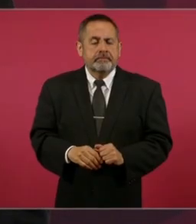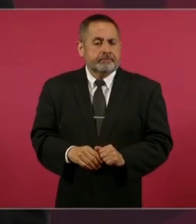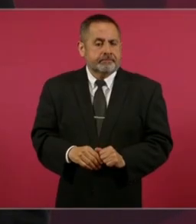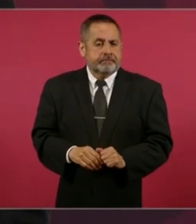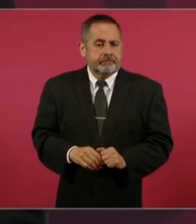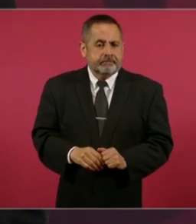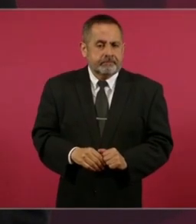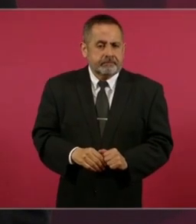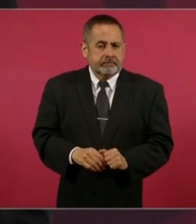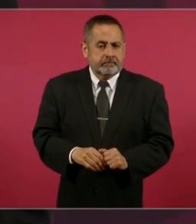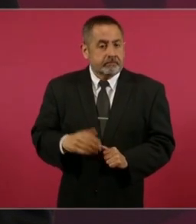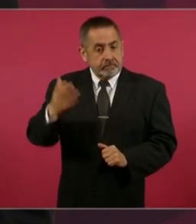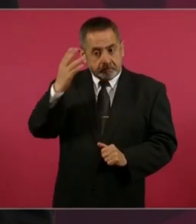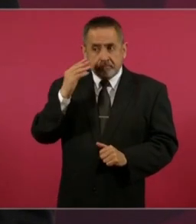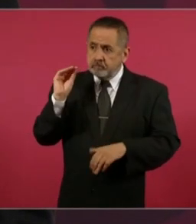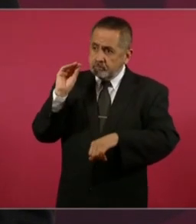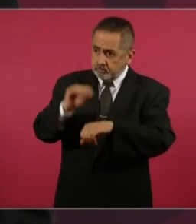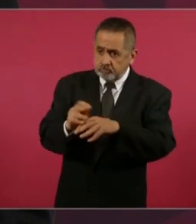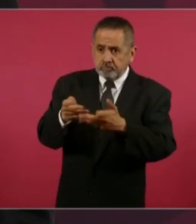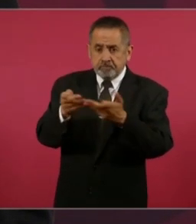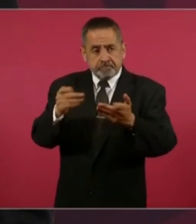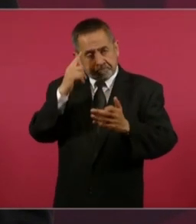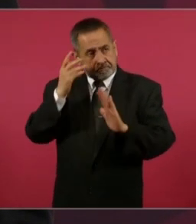Juárez no se